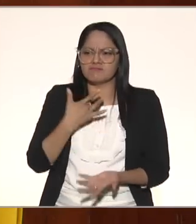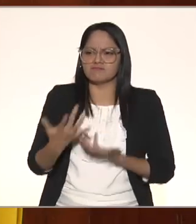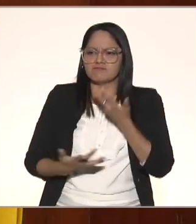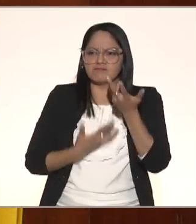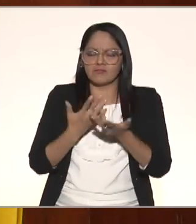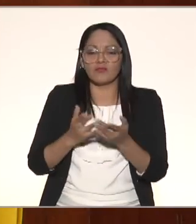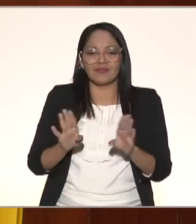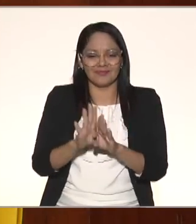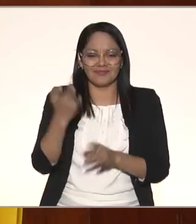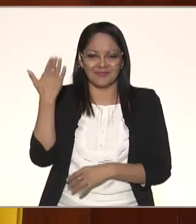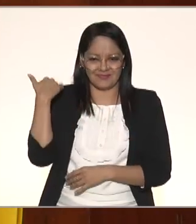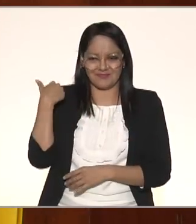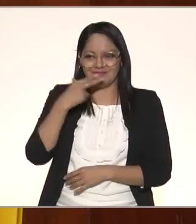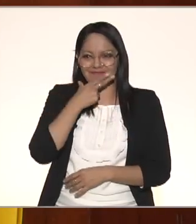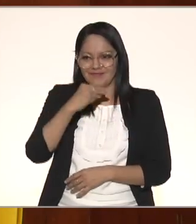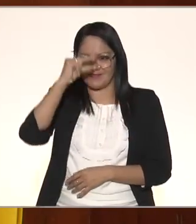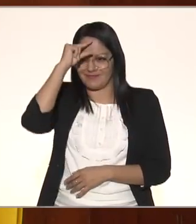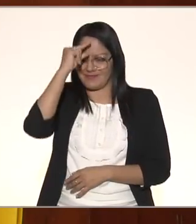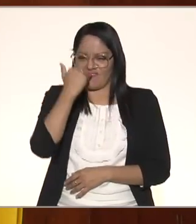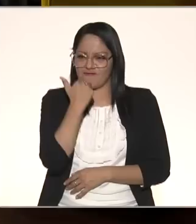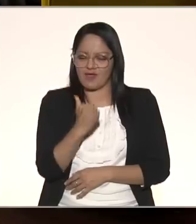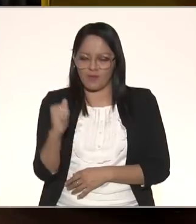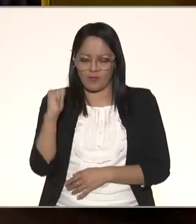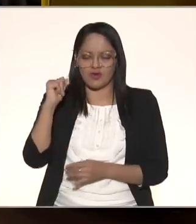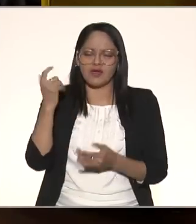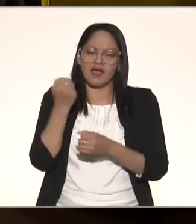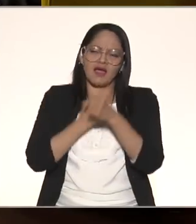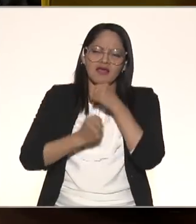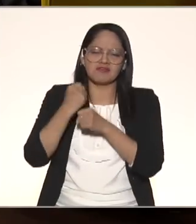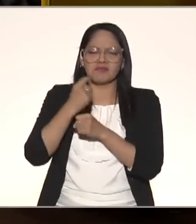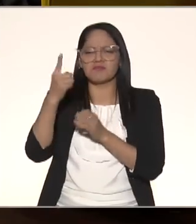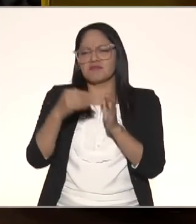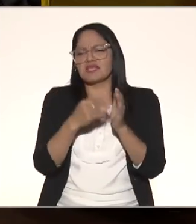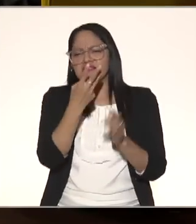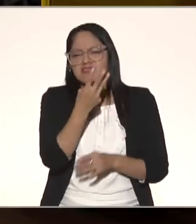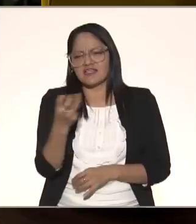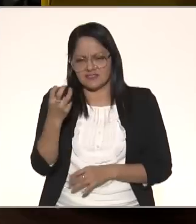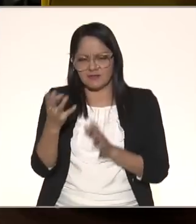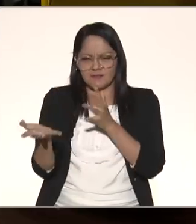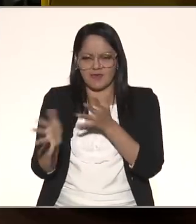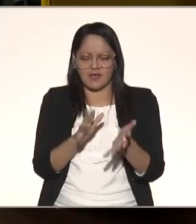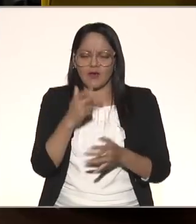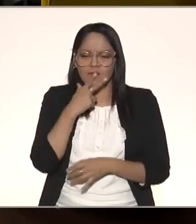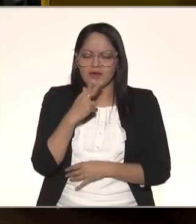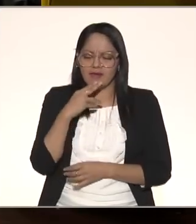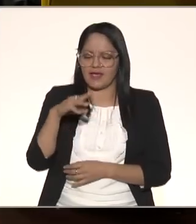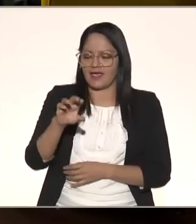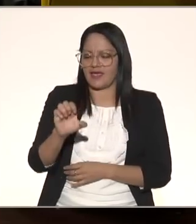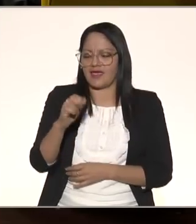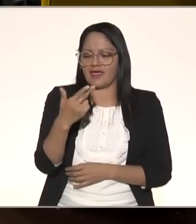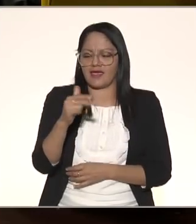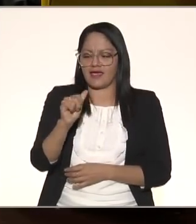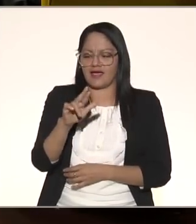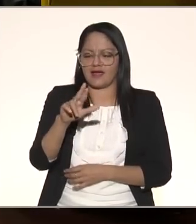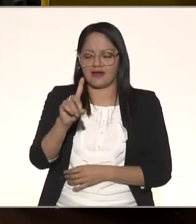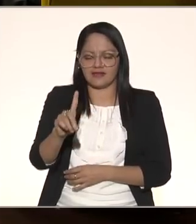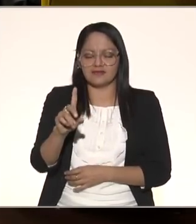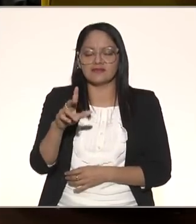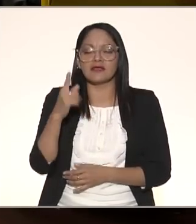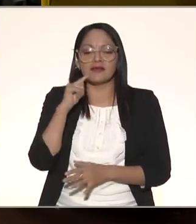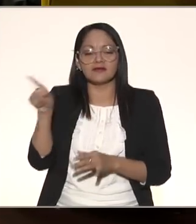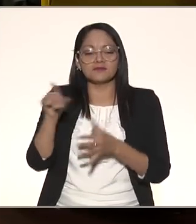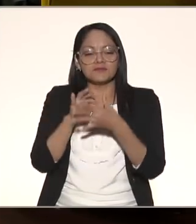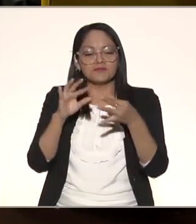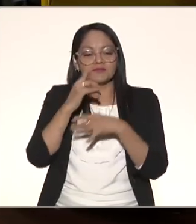un gran sabio ahí por los años de 1300 Maester Eckhart él decía si